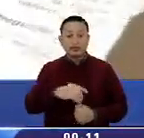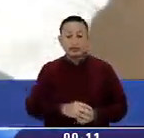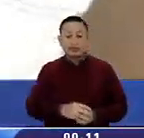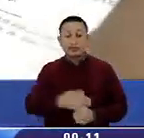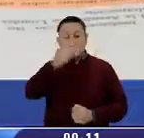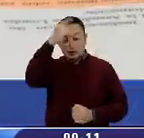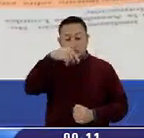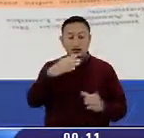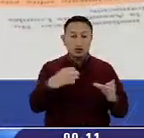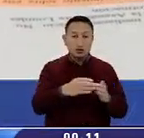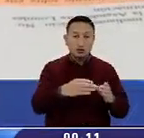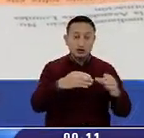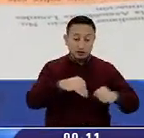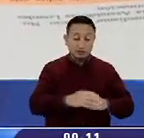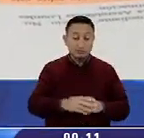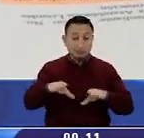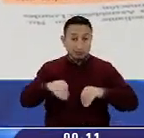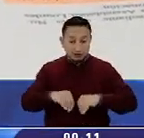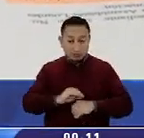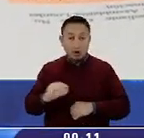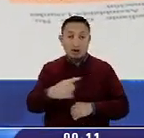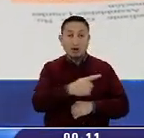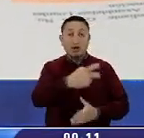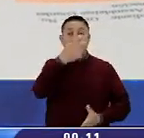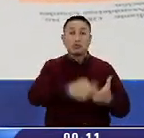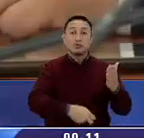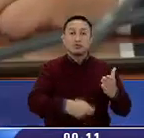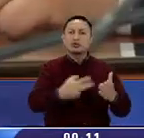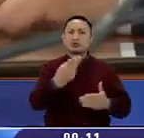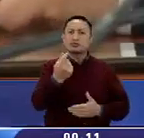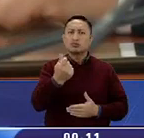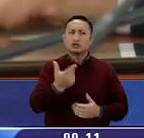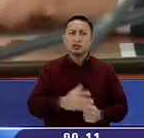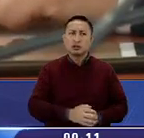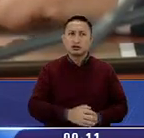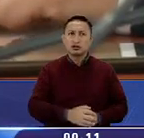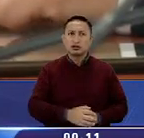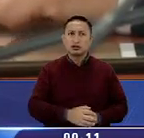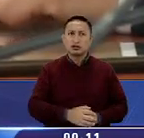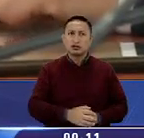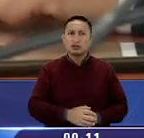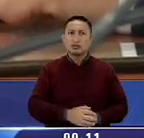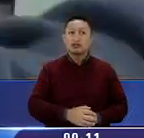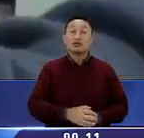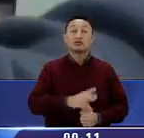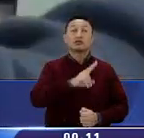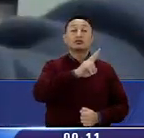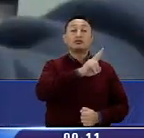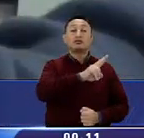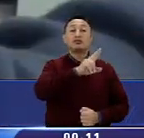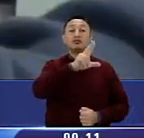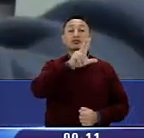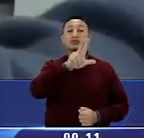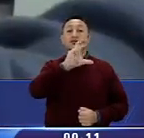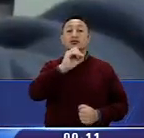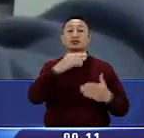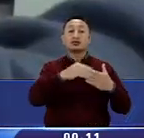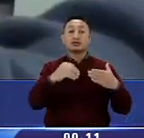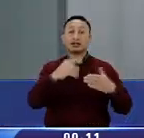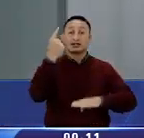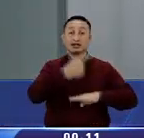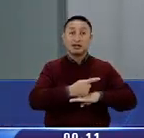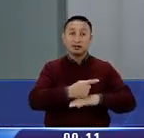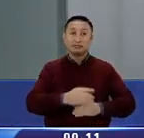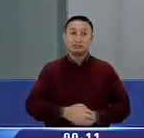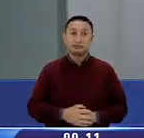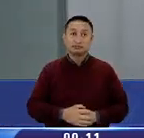resuelto por la comisión. Caso contrario, serán sancionados con una multa económica de medio salario básico unificado por día.